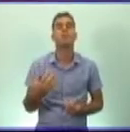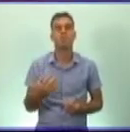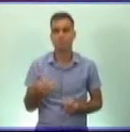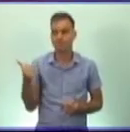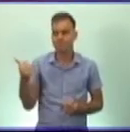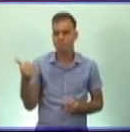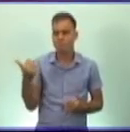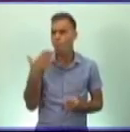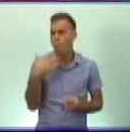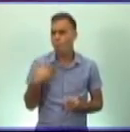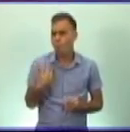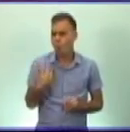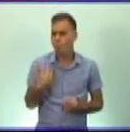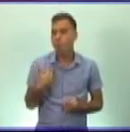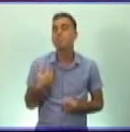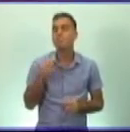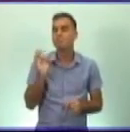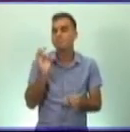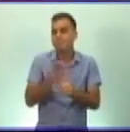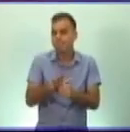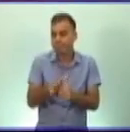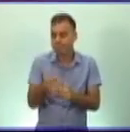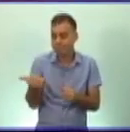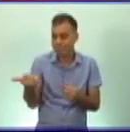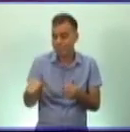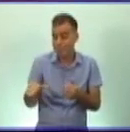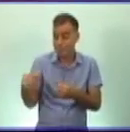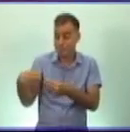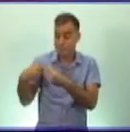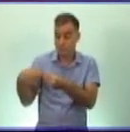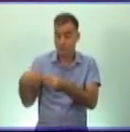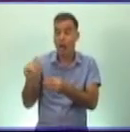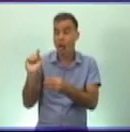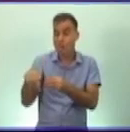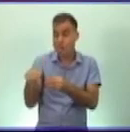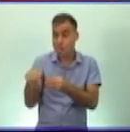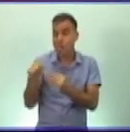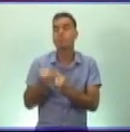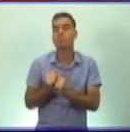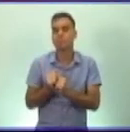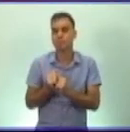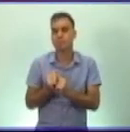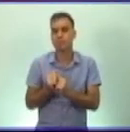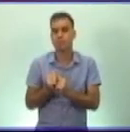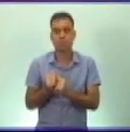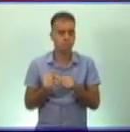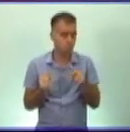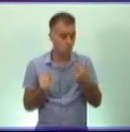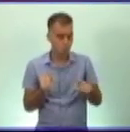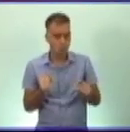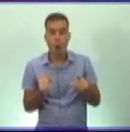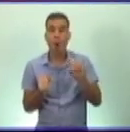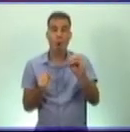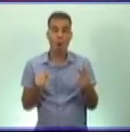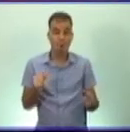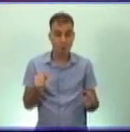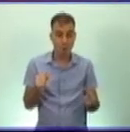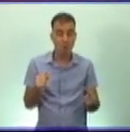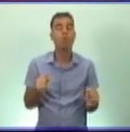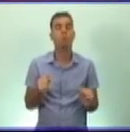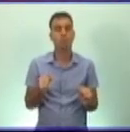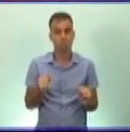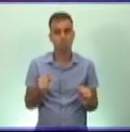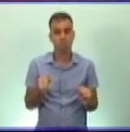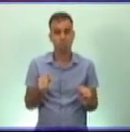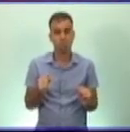obtienen generalmente por la reacción directa de un metal, es decir, de una sustancia simple metal, con el dioxígeno de una sustancia simple